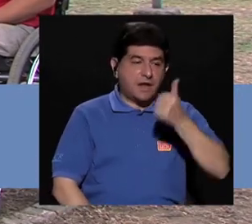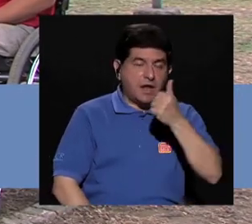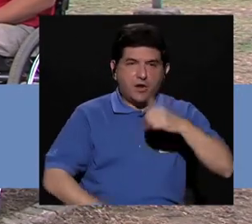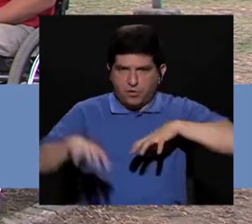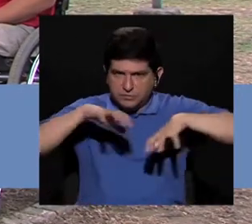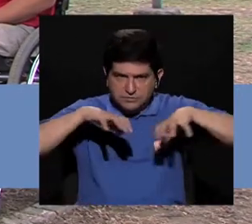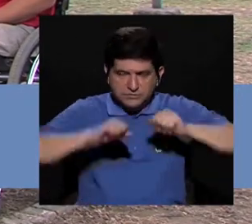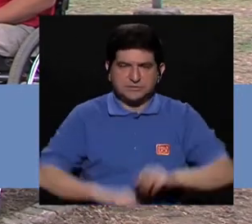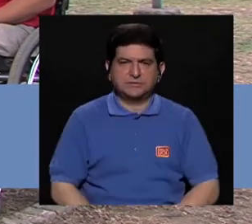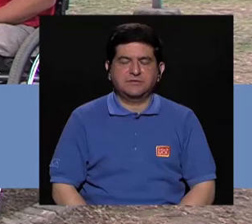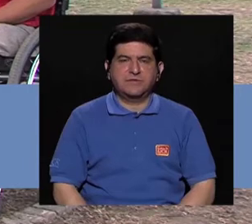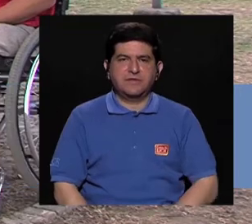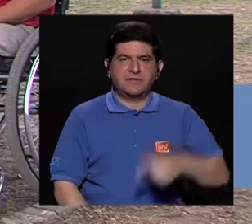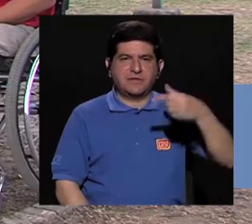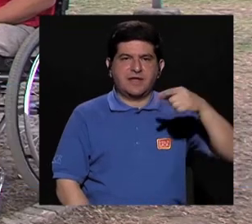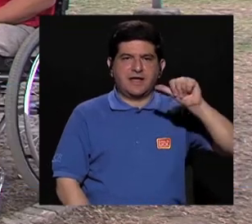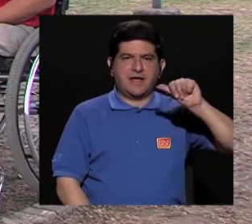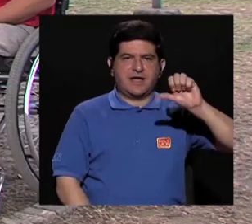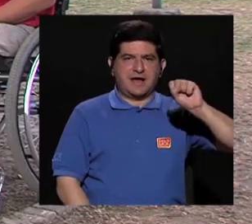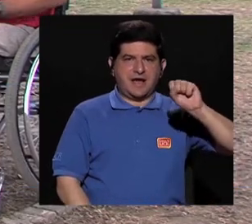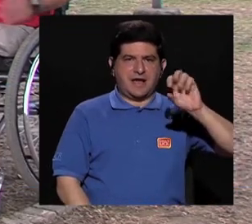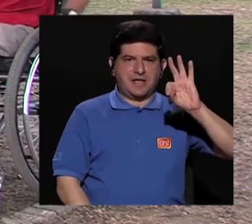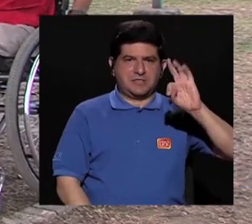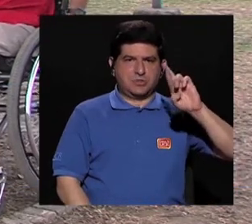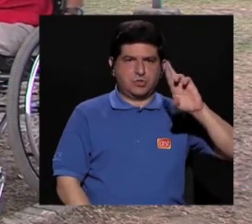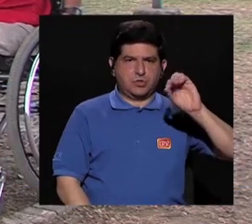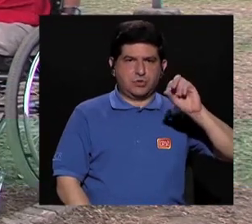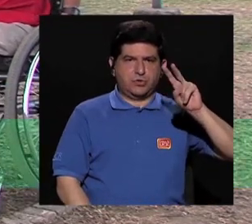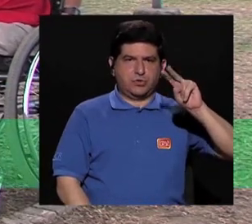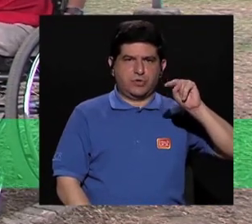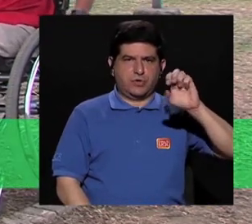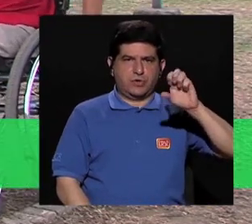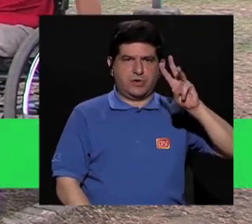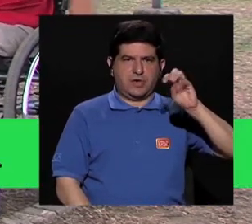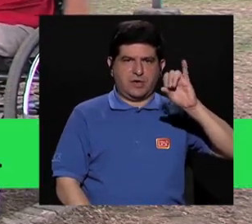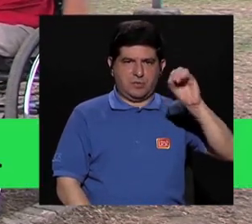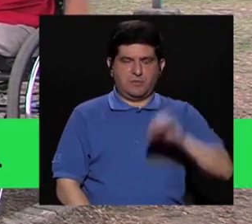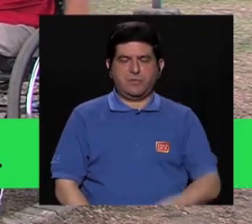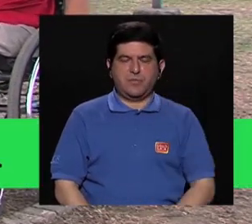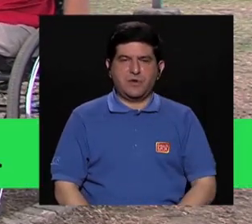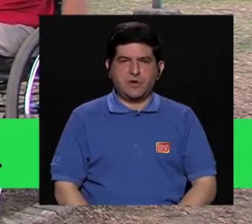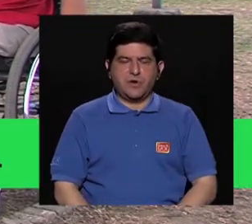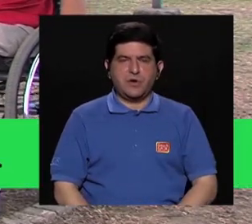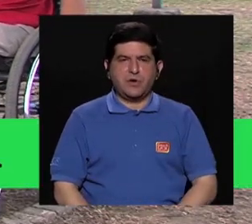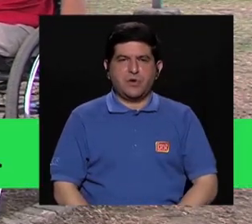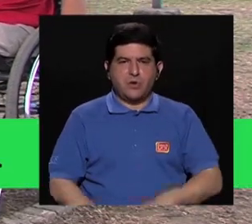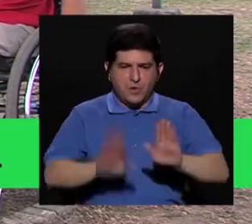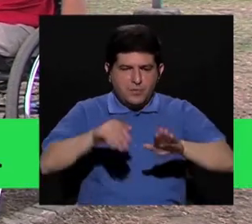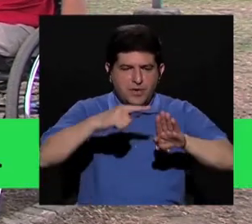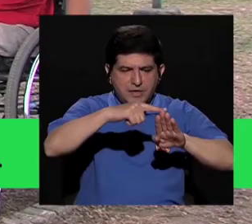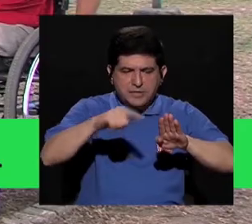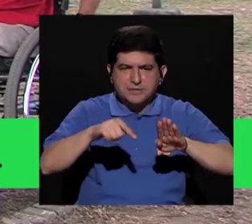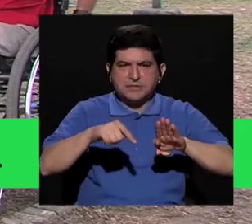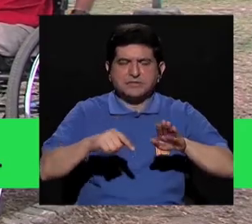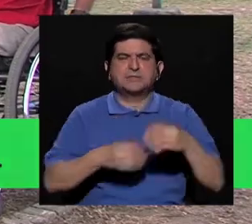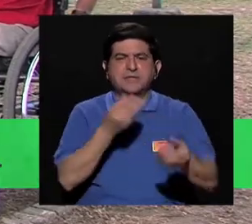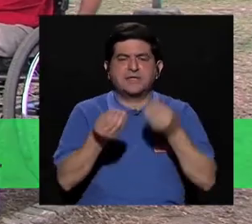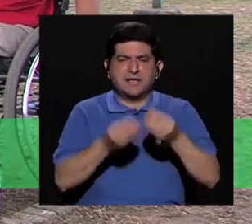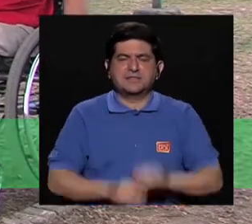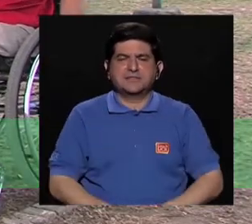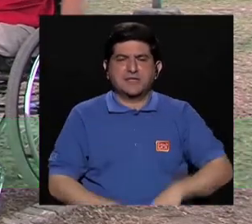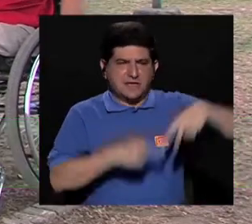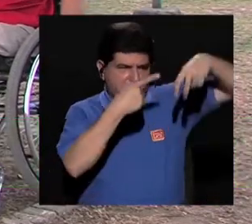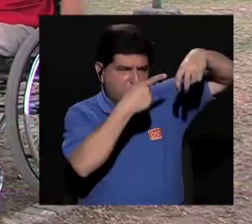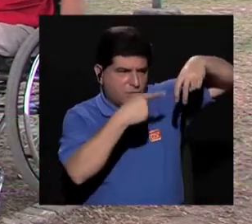Y el otro ejercicio que podemos hacer es para el gastrocnemio. Entonces lo que hacemos es que ponemos los pies en las puntas de la máquina y lo que